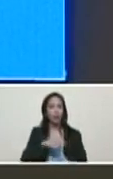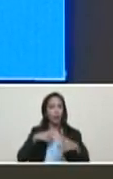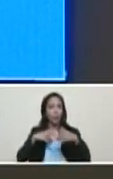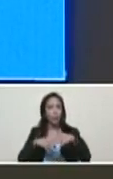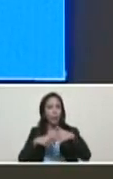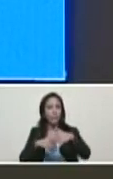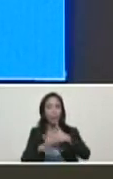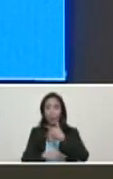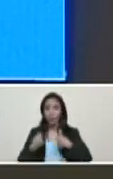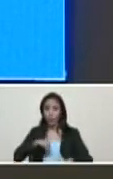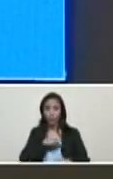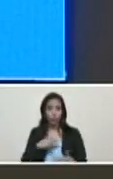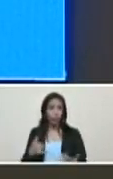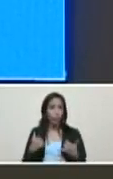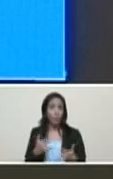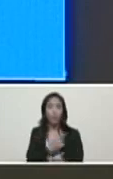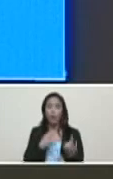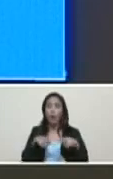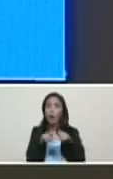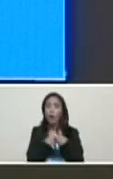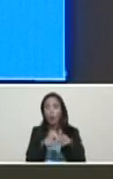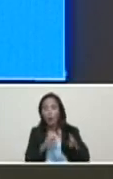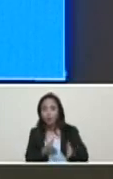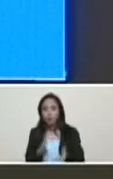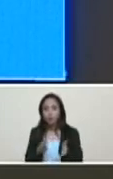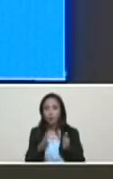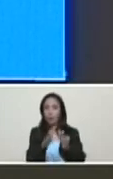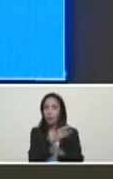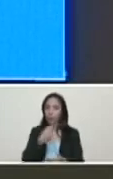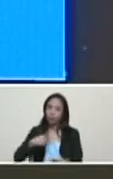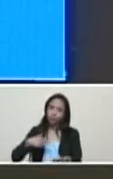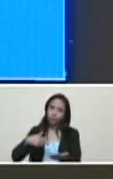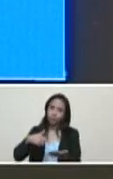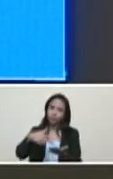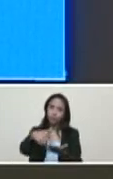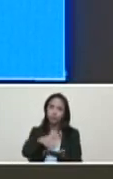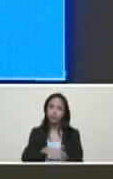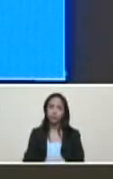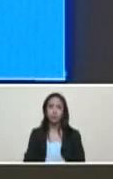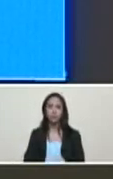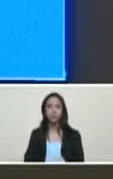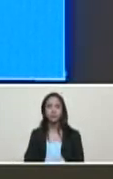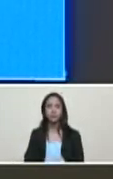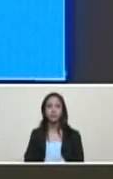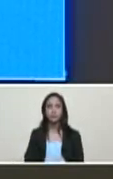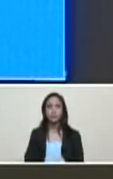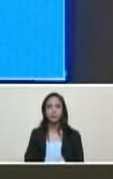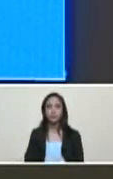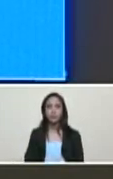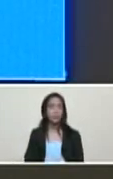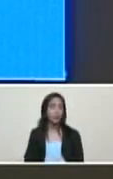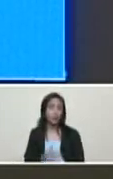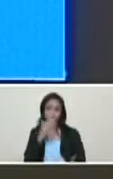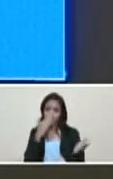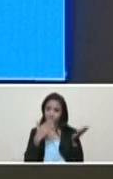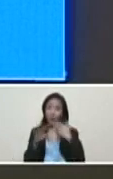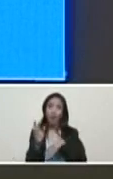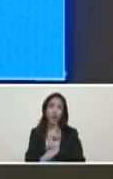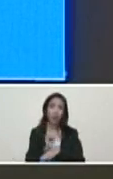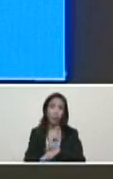nosotros cruzaremos nuestros propios Andes. Nosotros cruzaremos nuestro propio continente. Y más temprano que